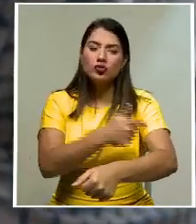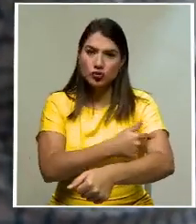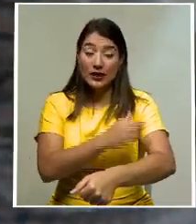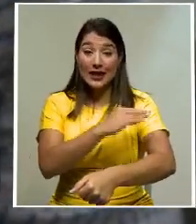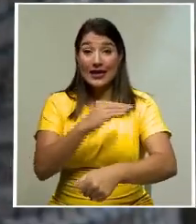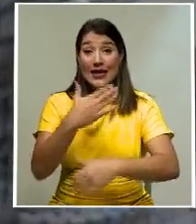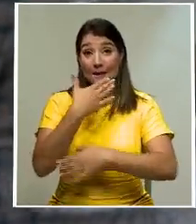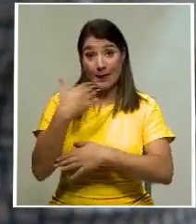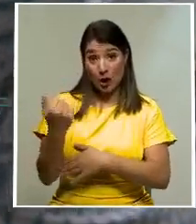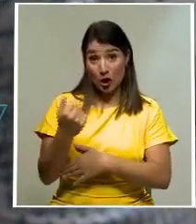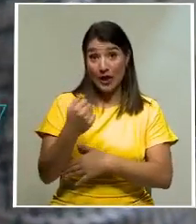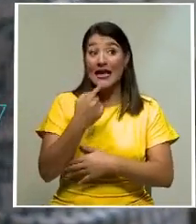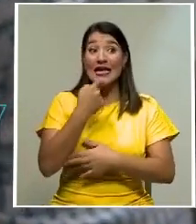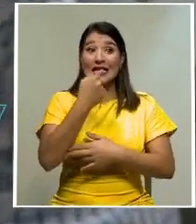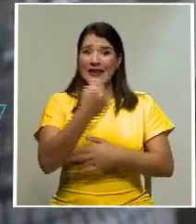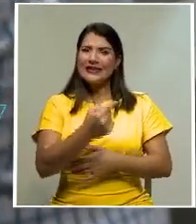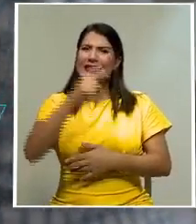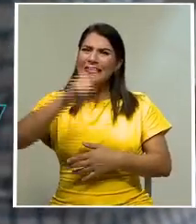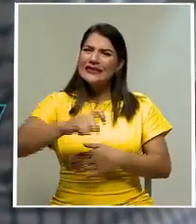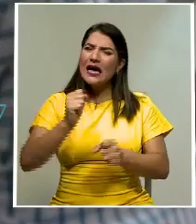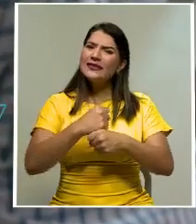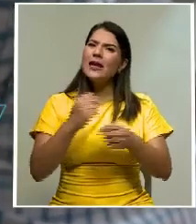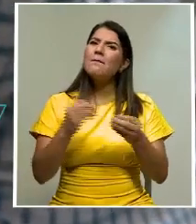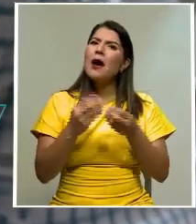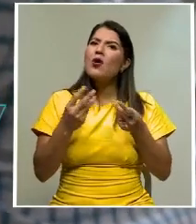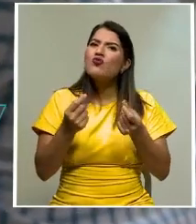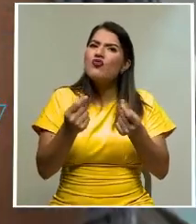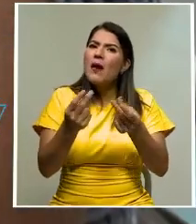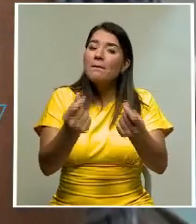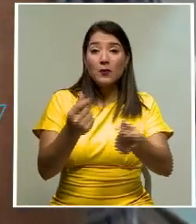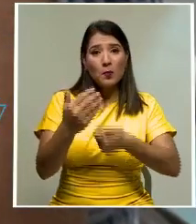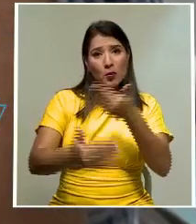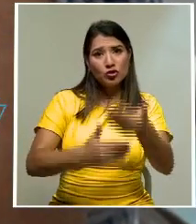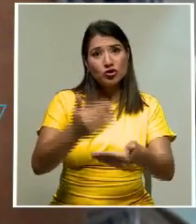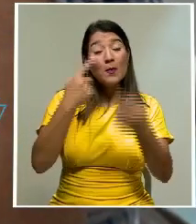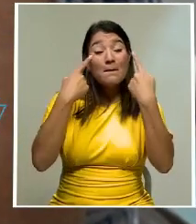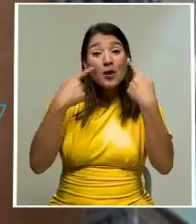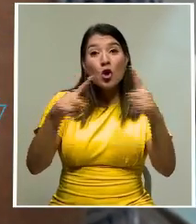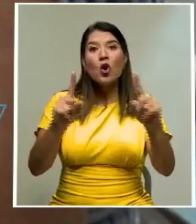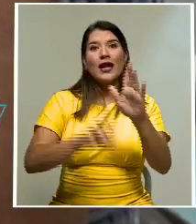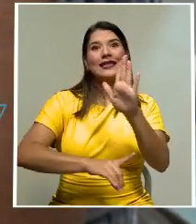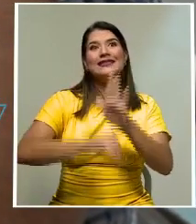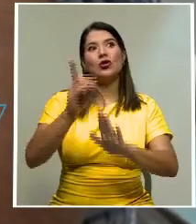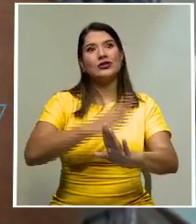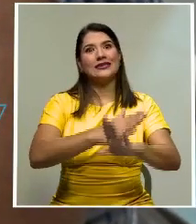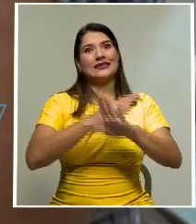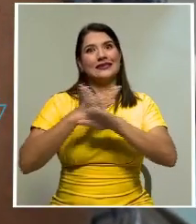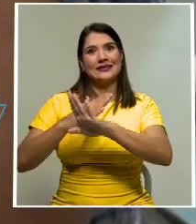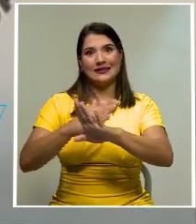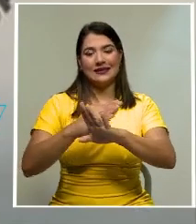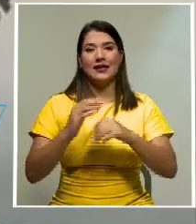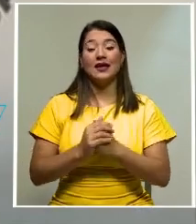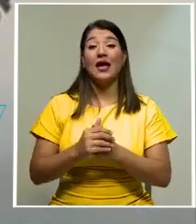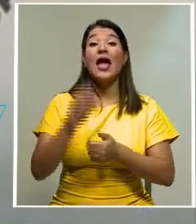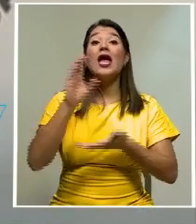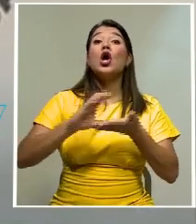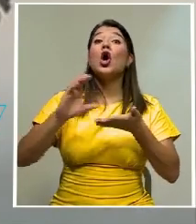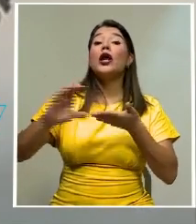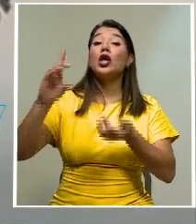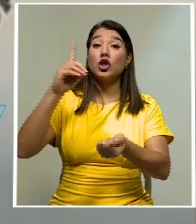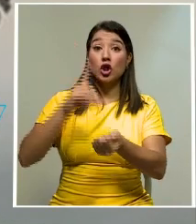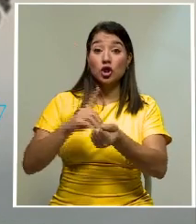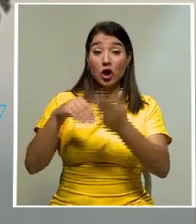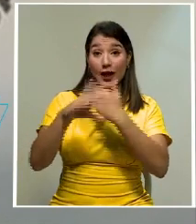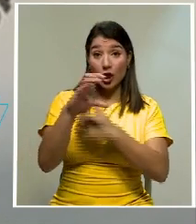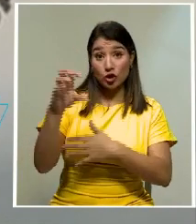El gremio señala que urge acelerar el proceso para lograr la inmunidad de rebaño añorada. El Colegio de Médicos Cirujanos de Costa Rica,